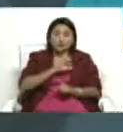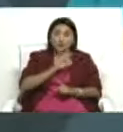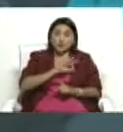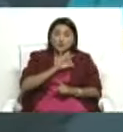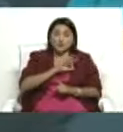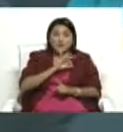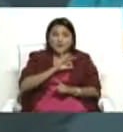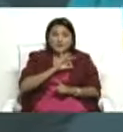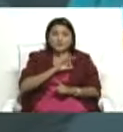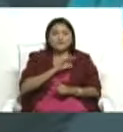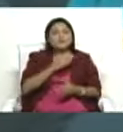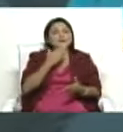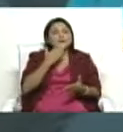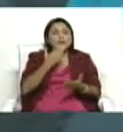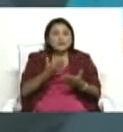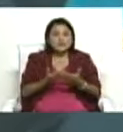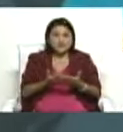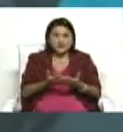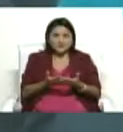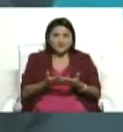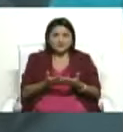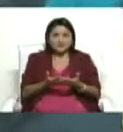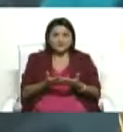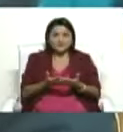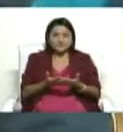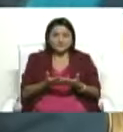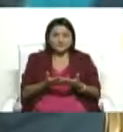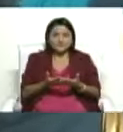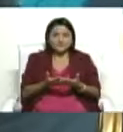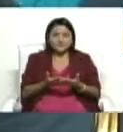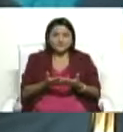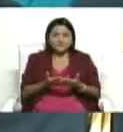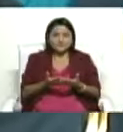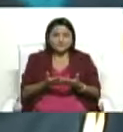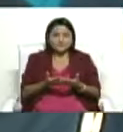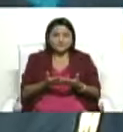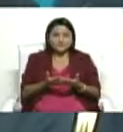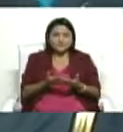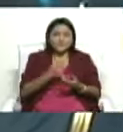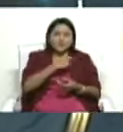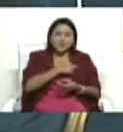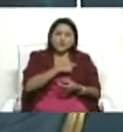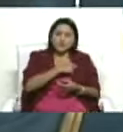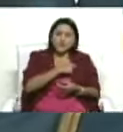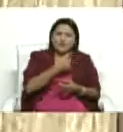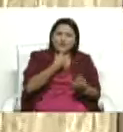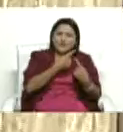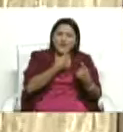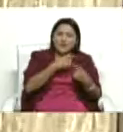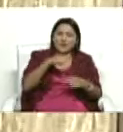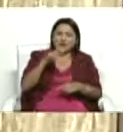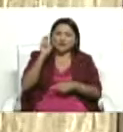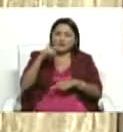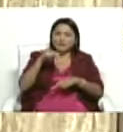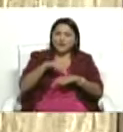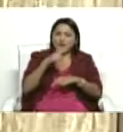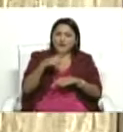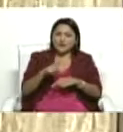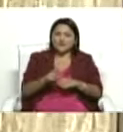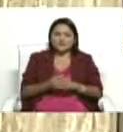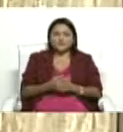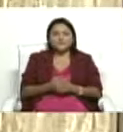humano. Agradezco también a la Comisión de Diálogos que esta Asamblea Nacional